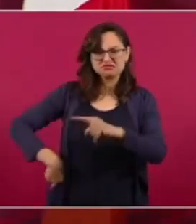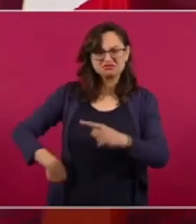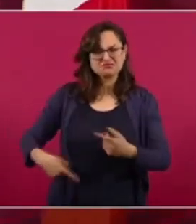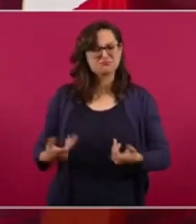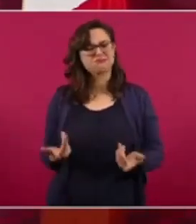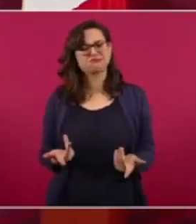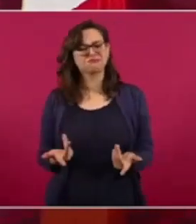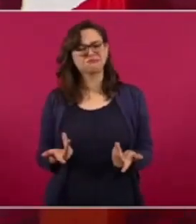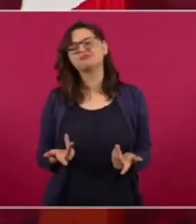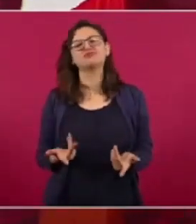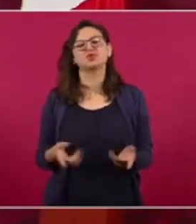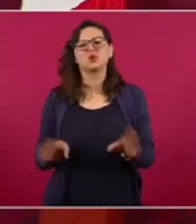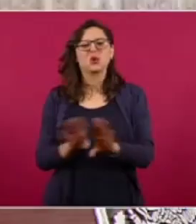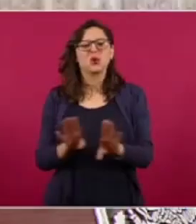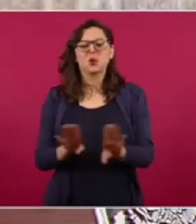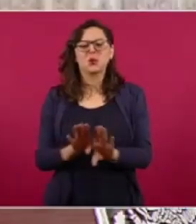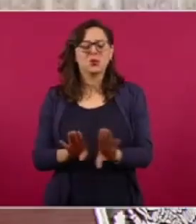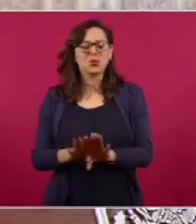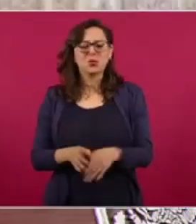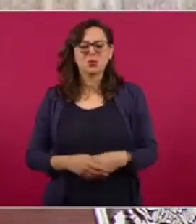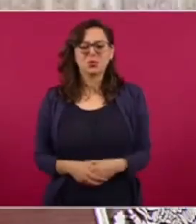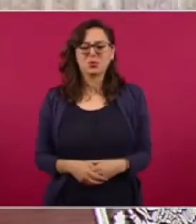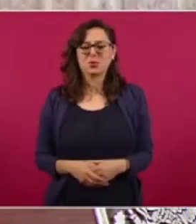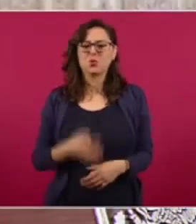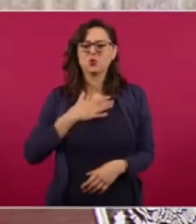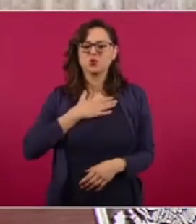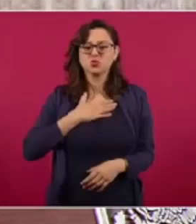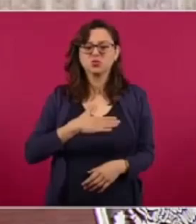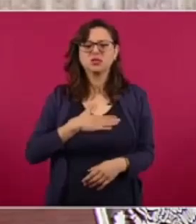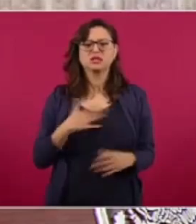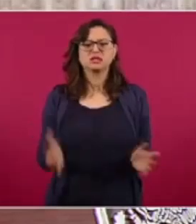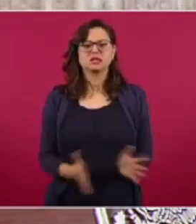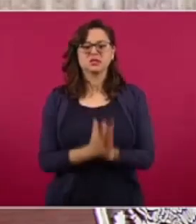a la justicia, a la democracia?